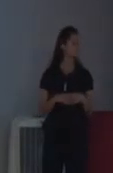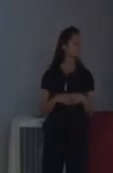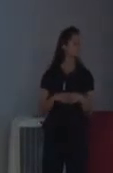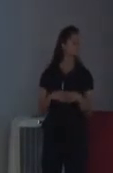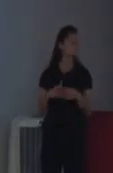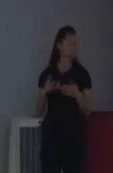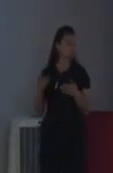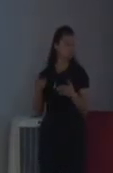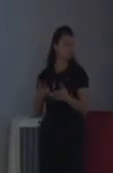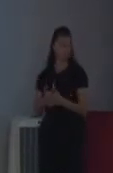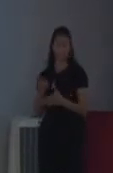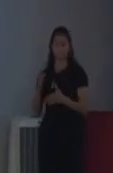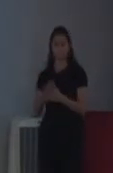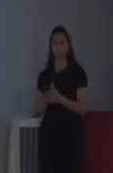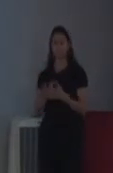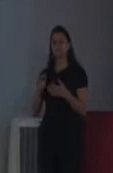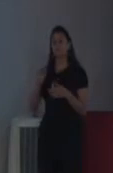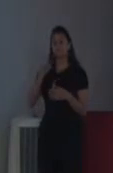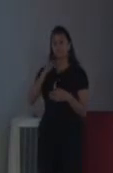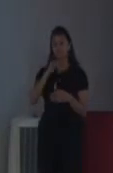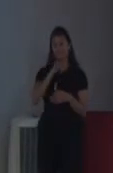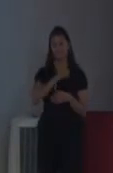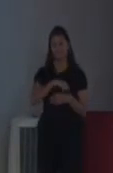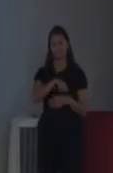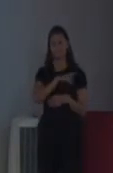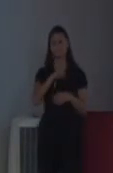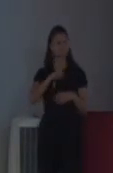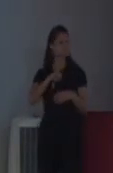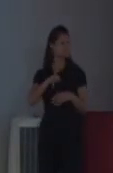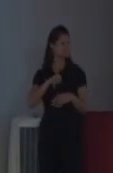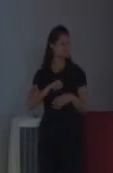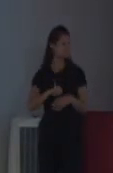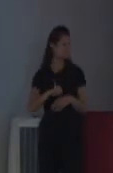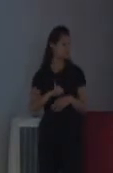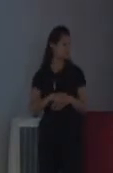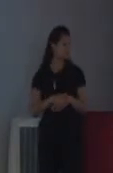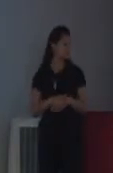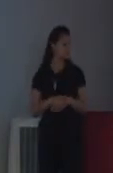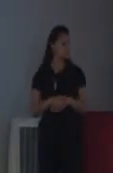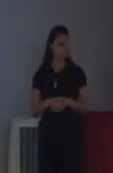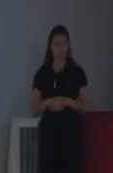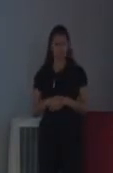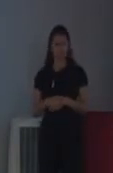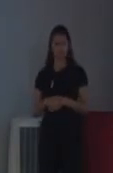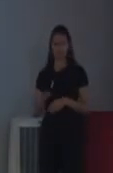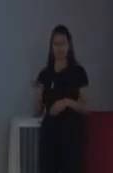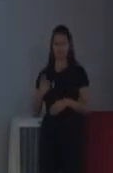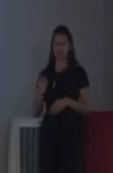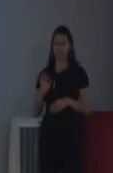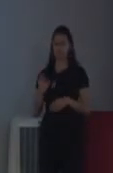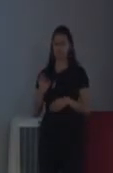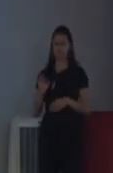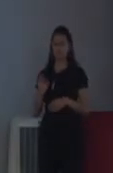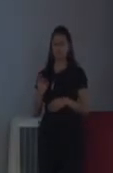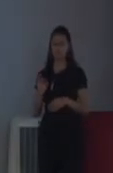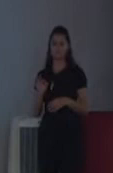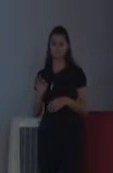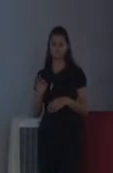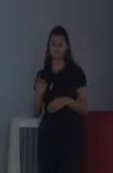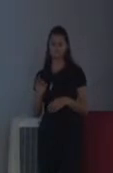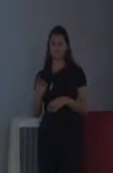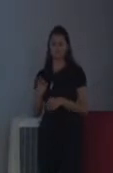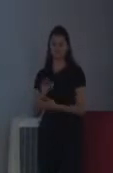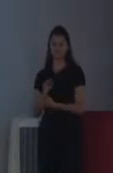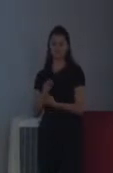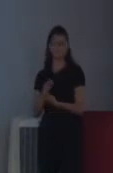Entonces, estos derechos, ¿cuáles o por lo menos qué es lo que nos da esa